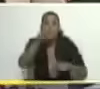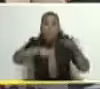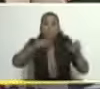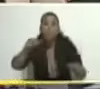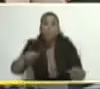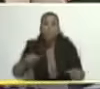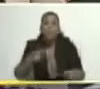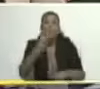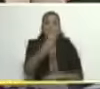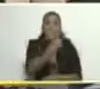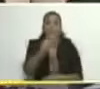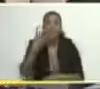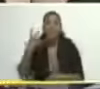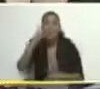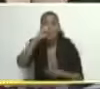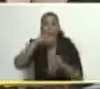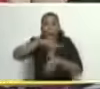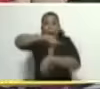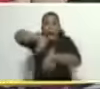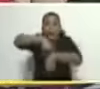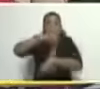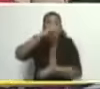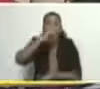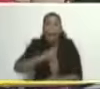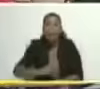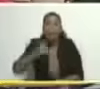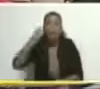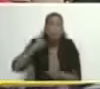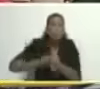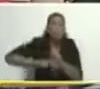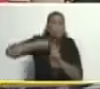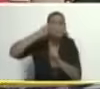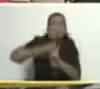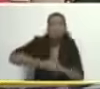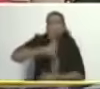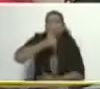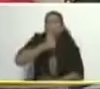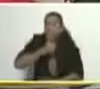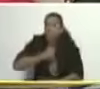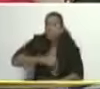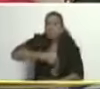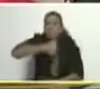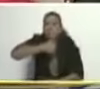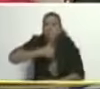Por 24 años esta gente luchó y resistió.